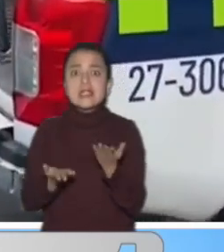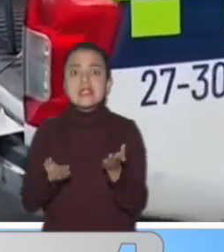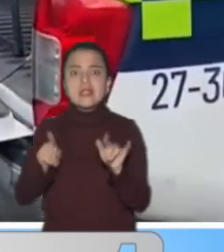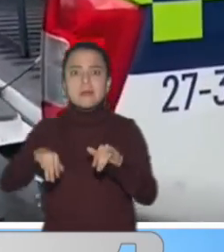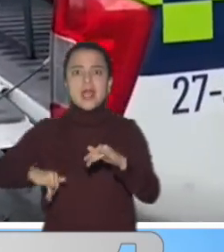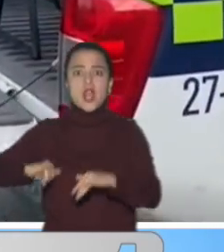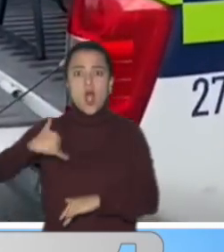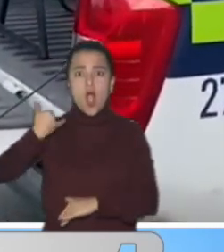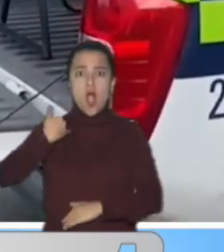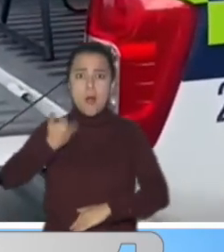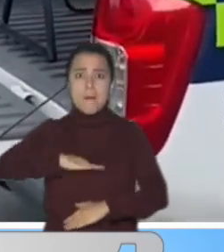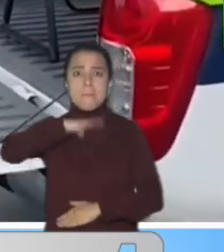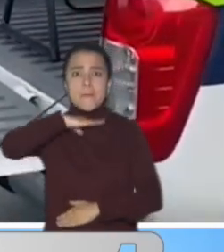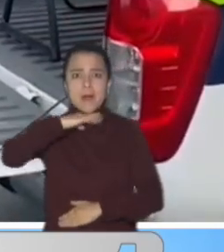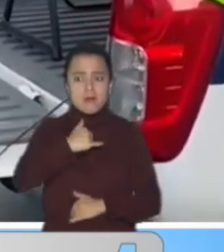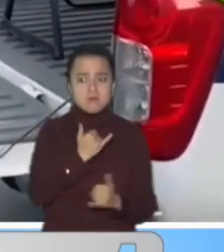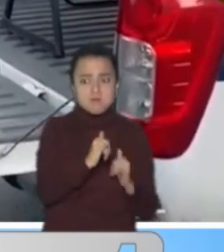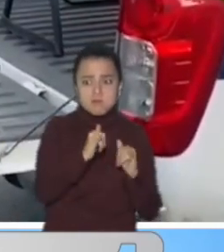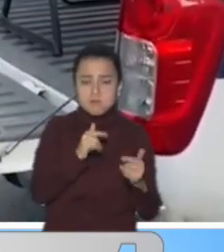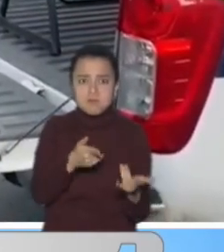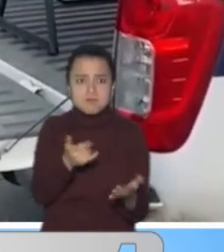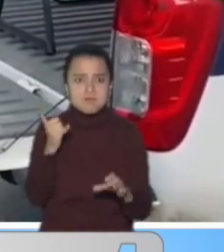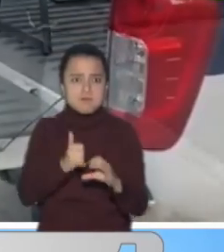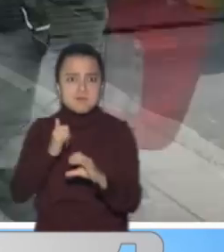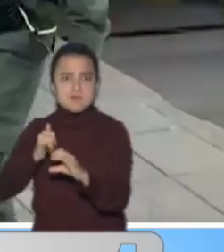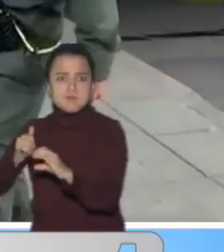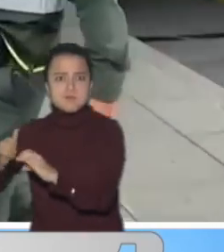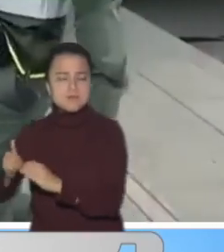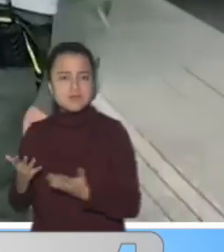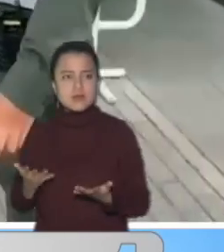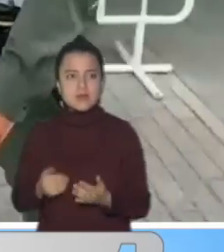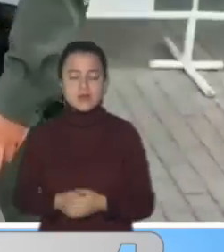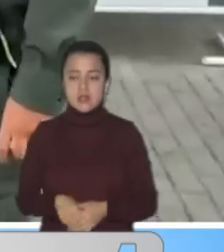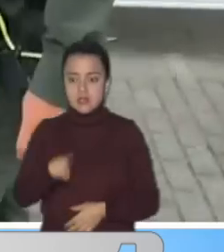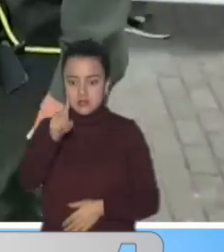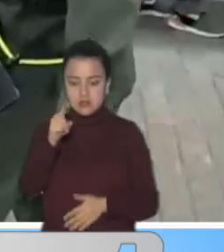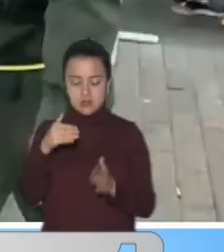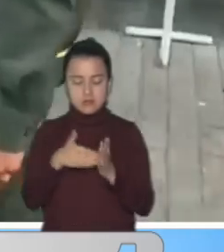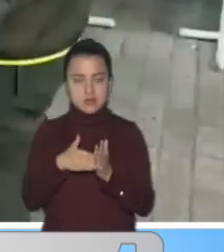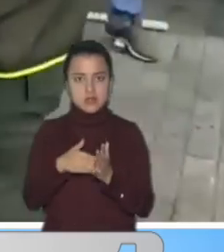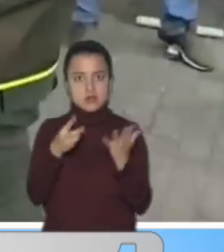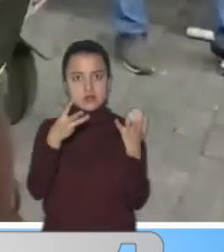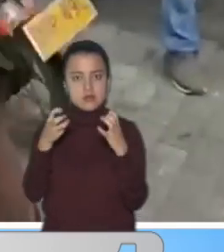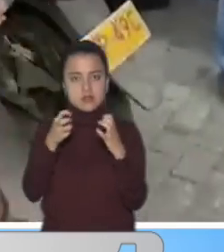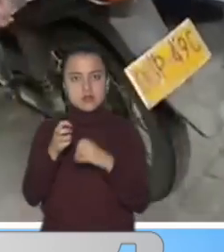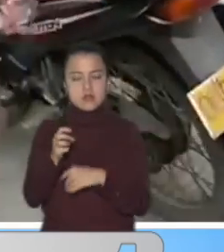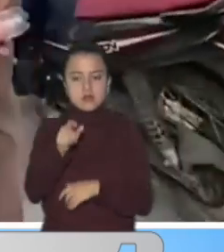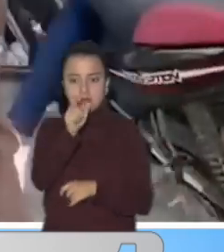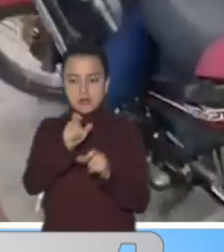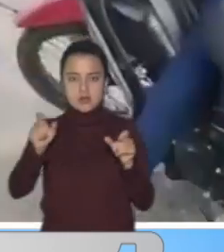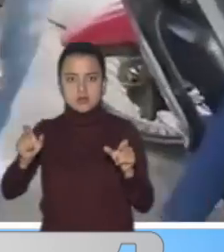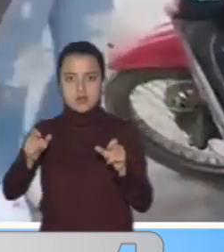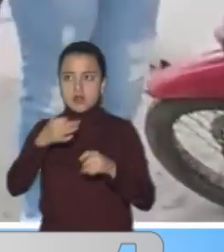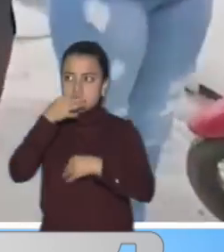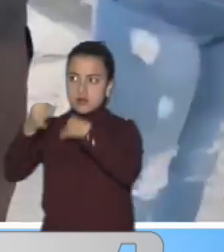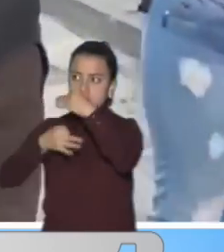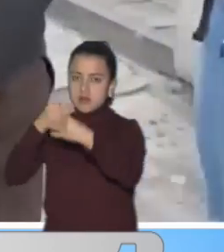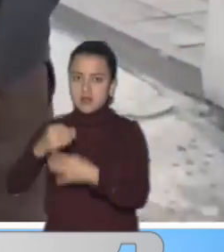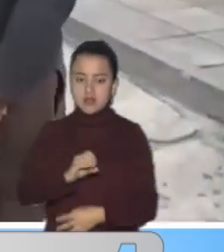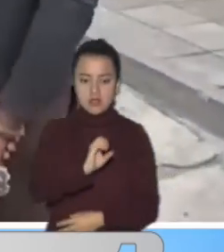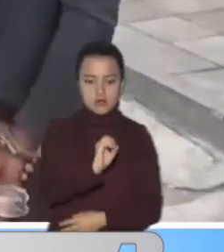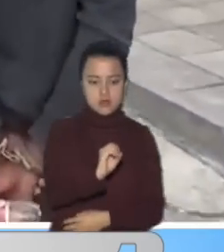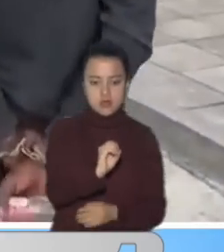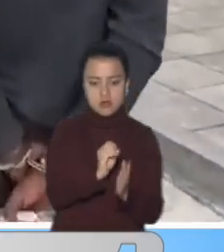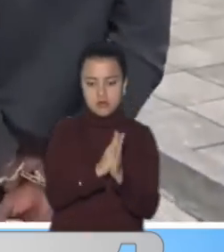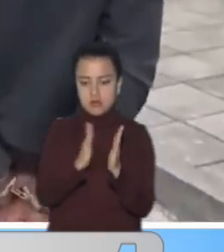alarmante reporte, y es que 6.588 casos de abusos sexuales contra menores se reportaron entre los 0 y